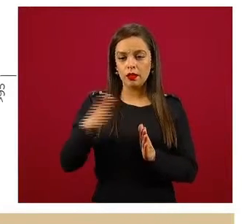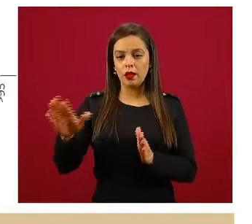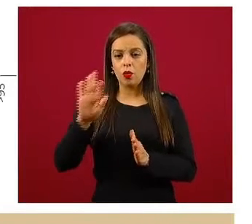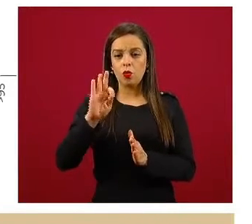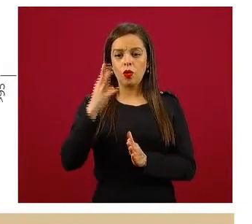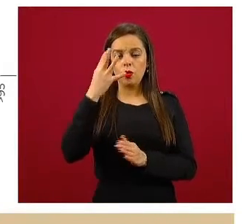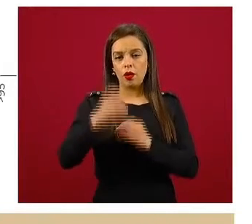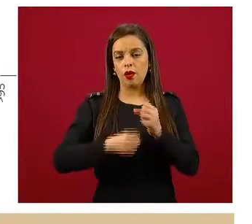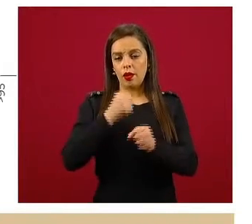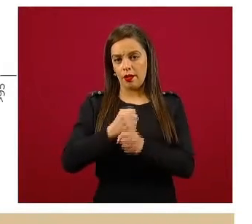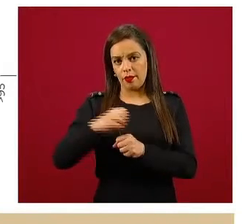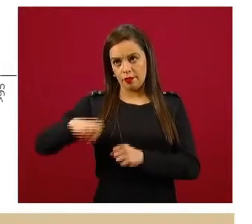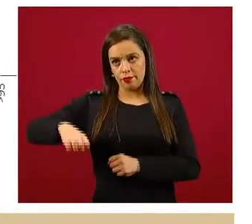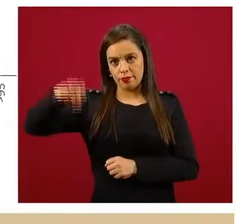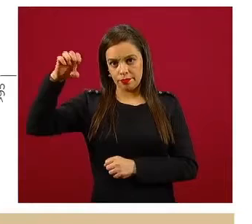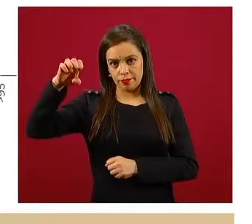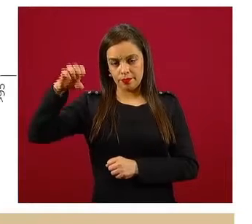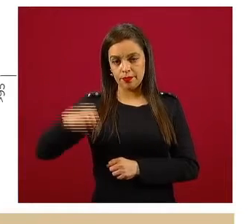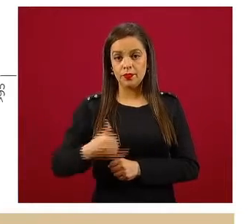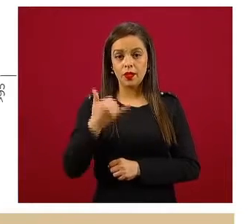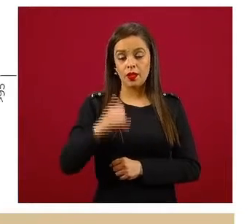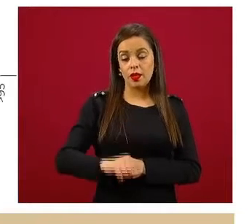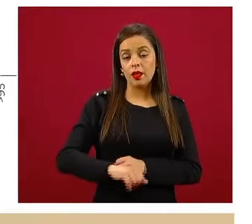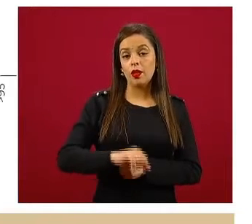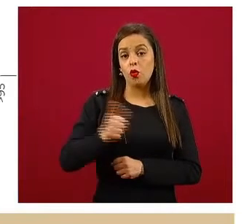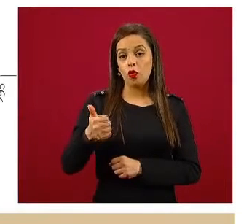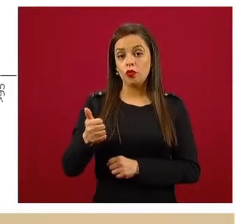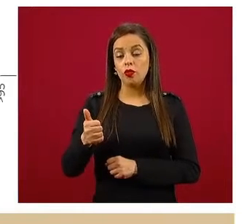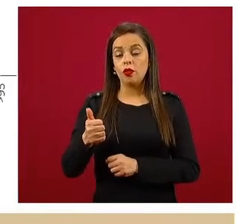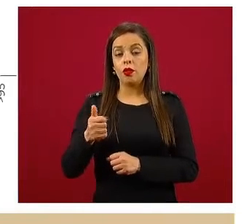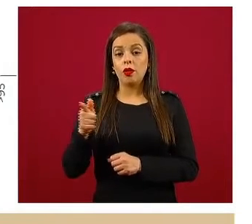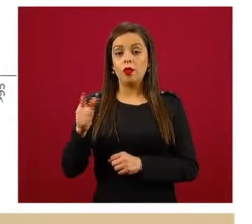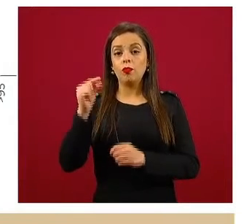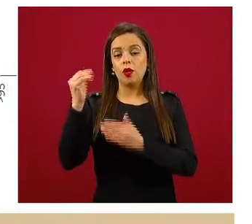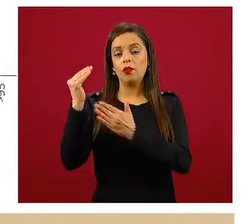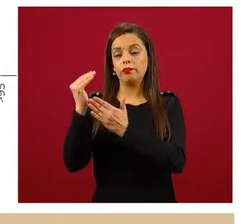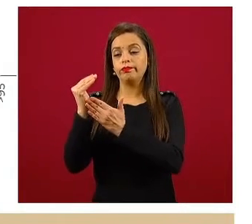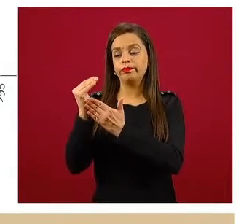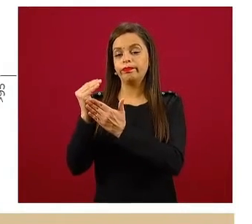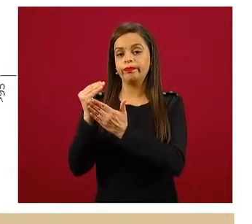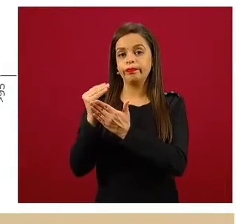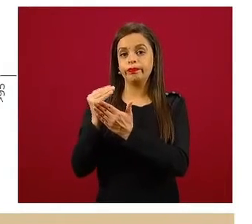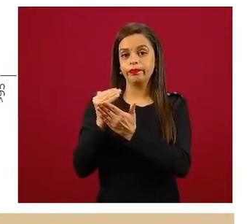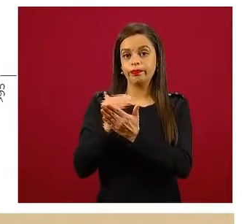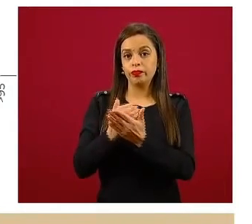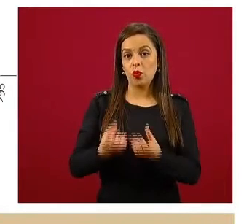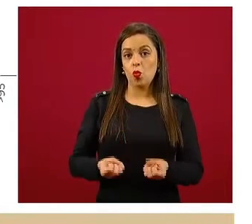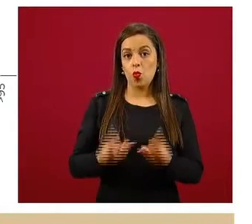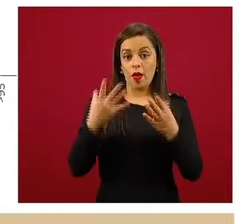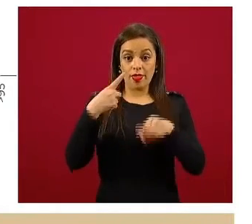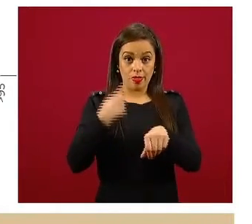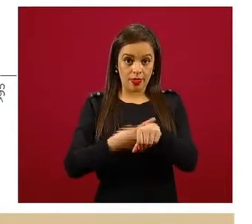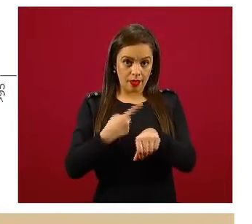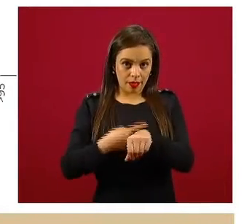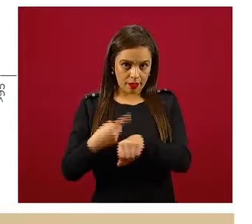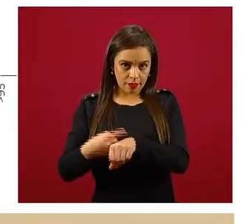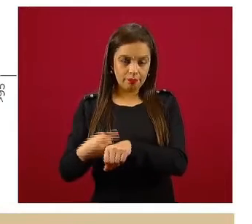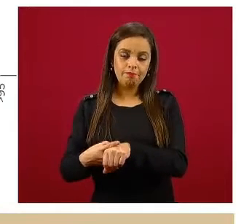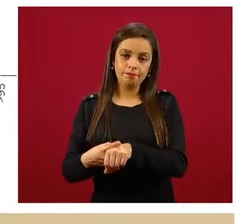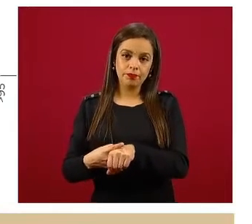44 años, y luego va disminuyendo la afectación o la cantidad de casos, y lógicamente se